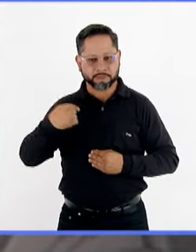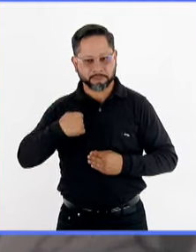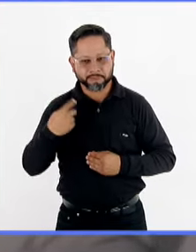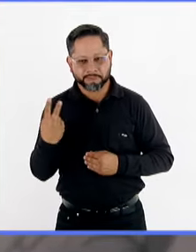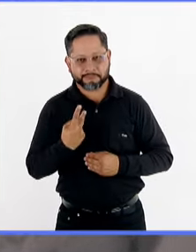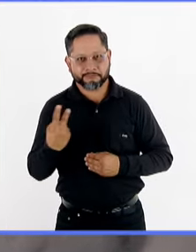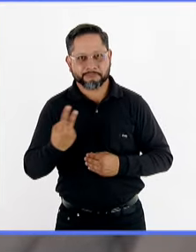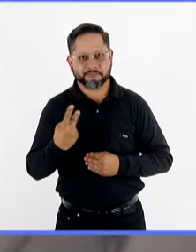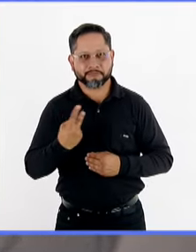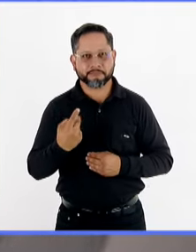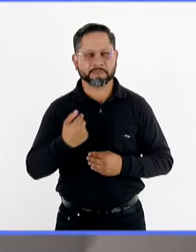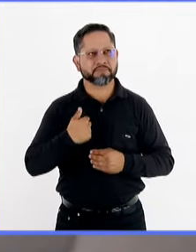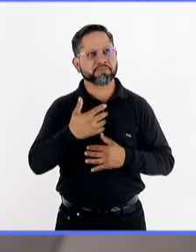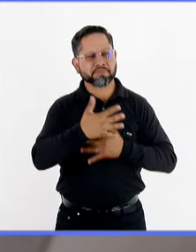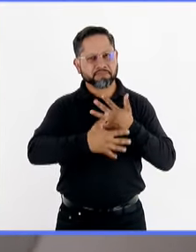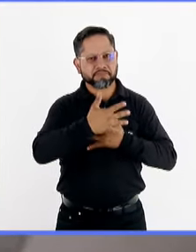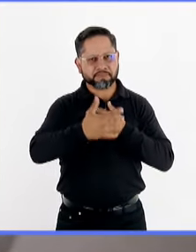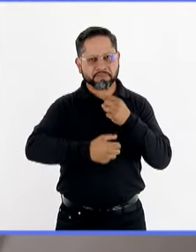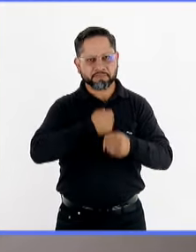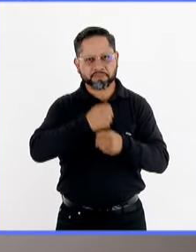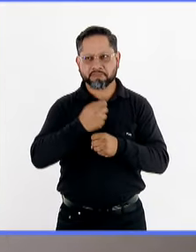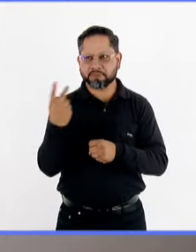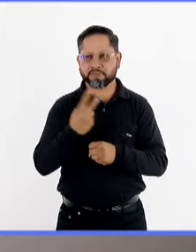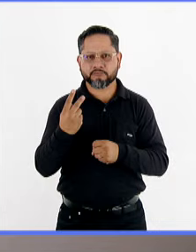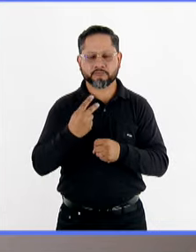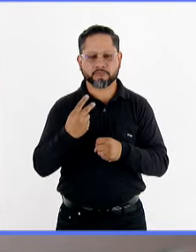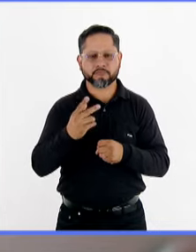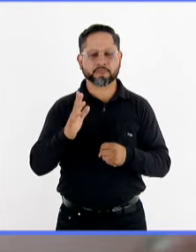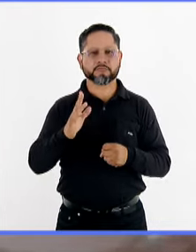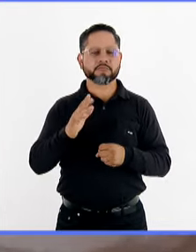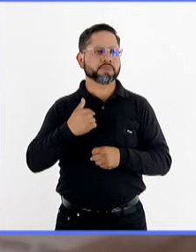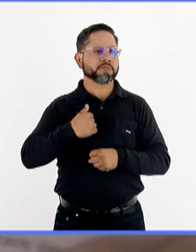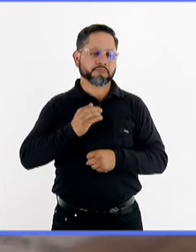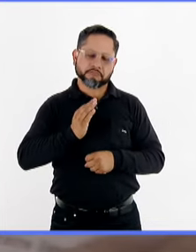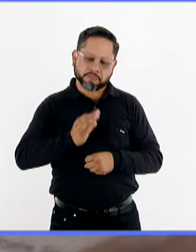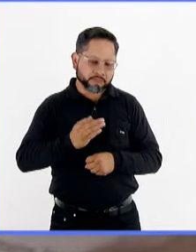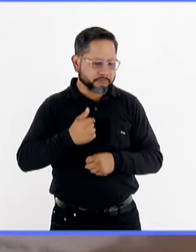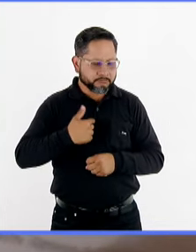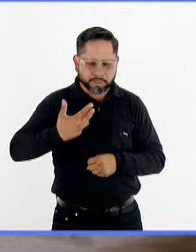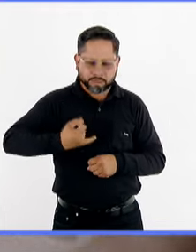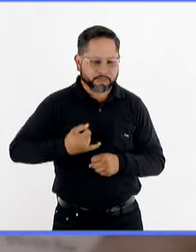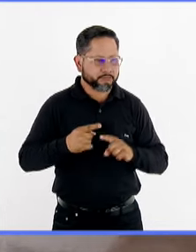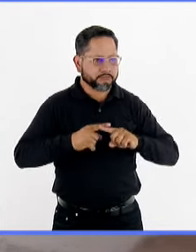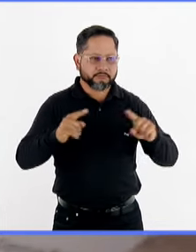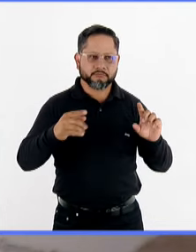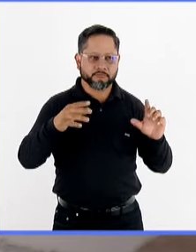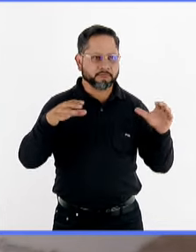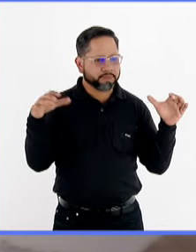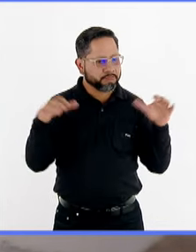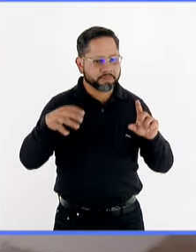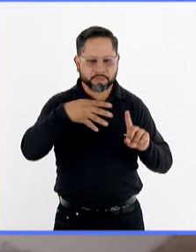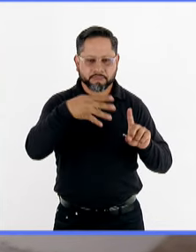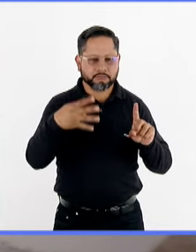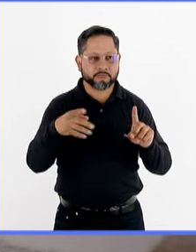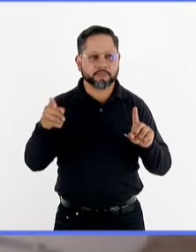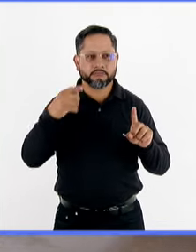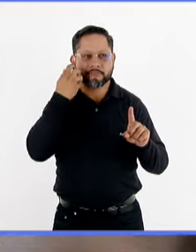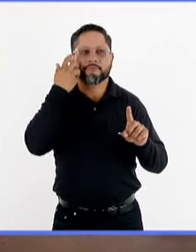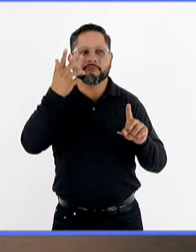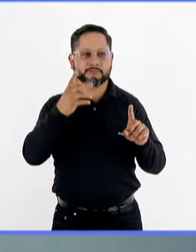como cuando yo tenía unos 15 años y me dijo que había tenido en algún momento de su vida una pareja mujer,